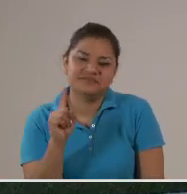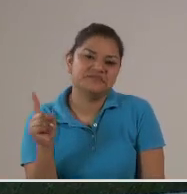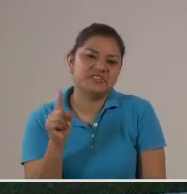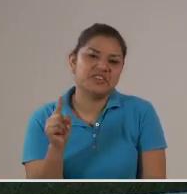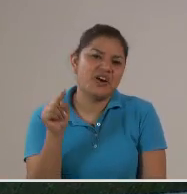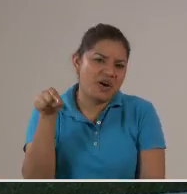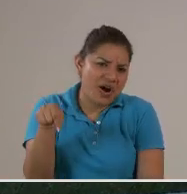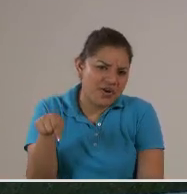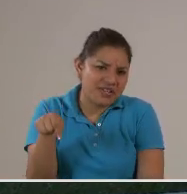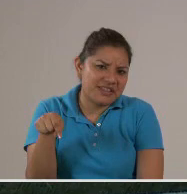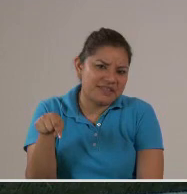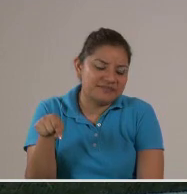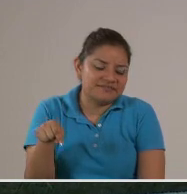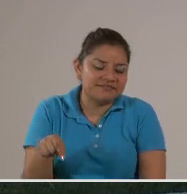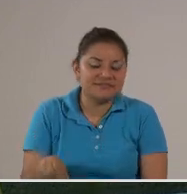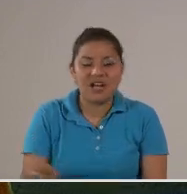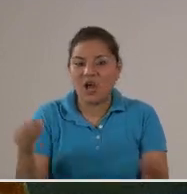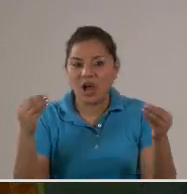se